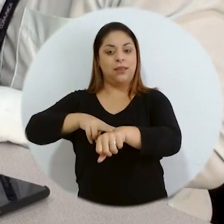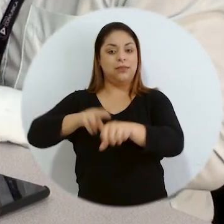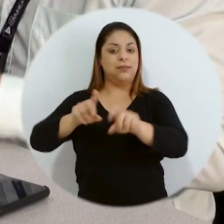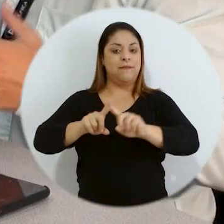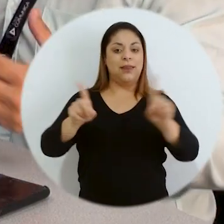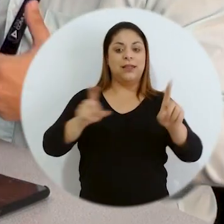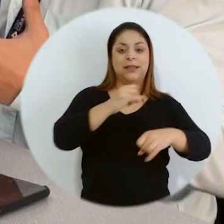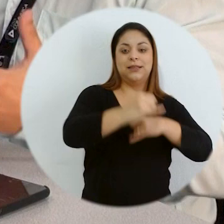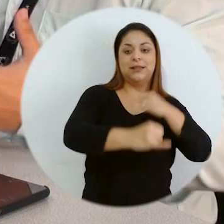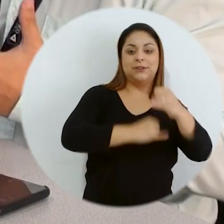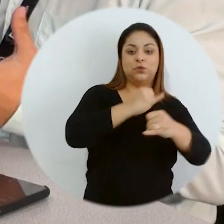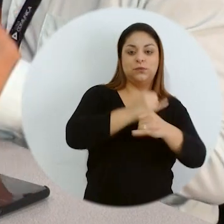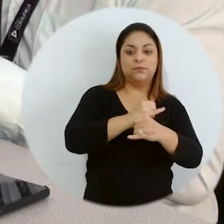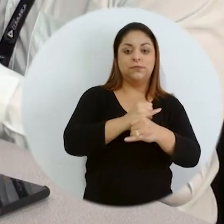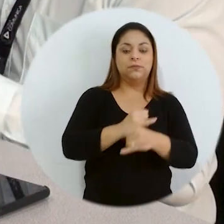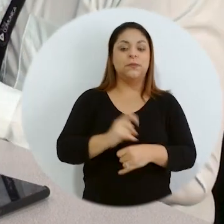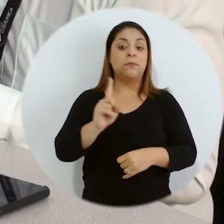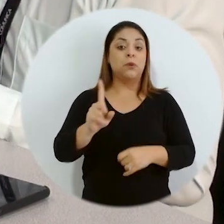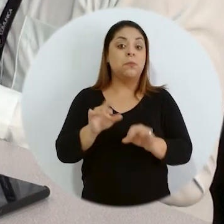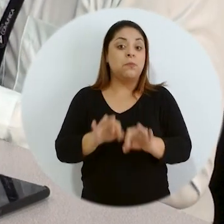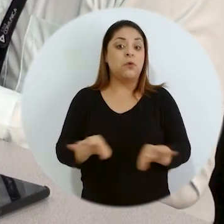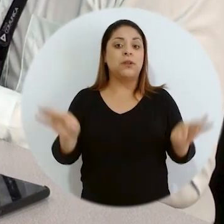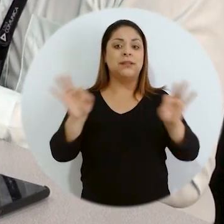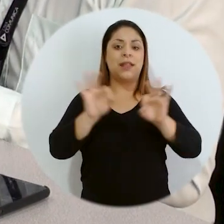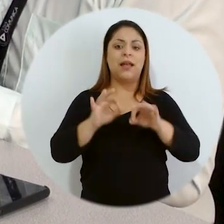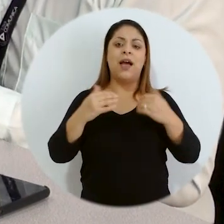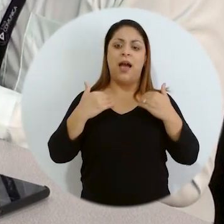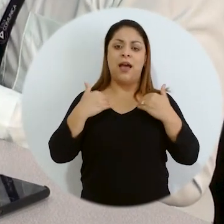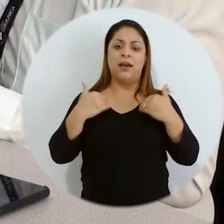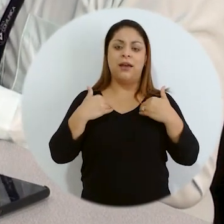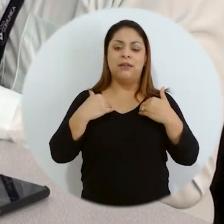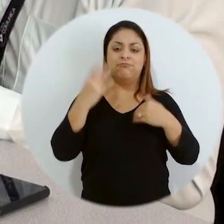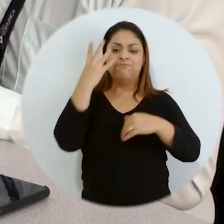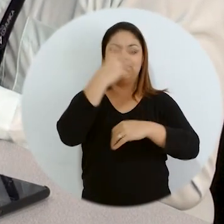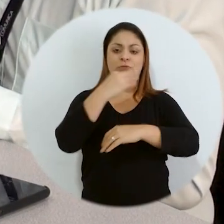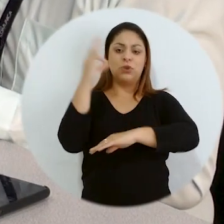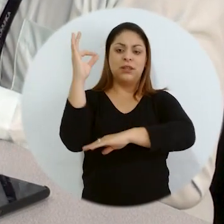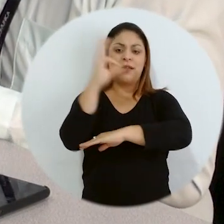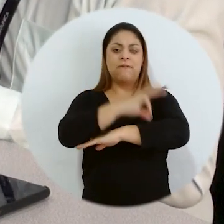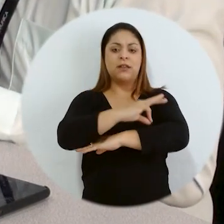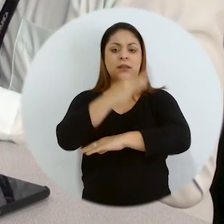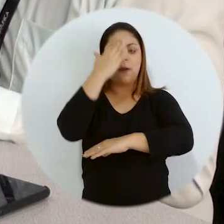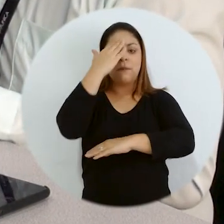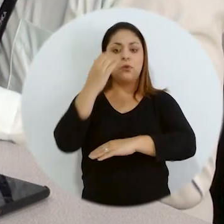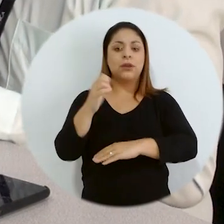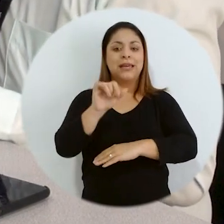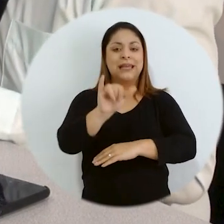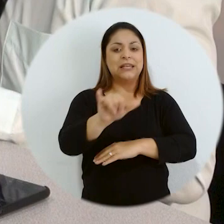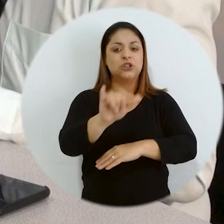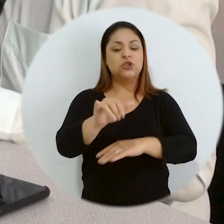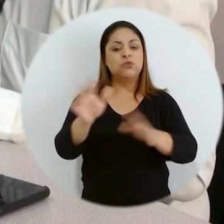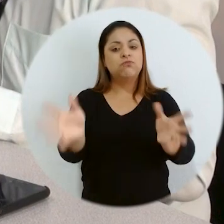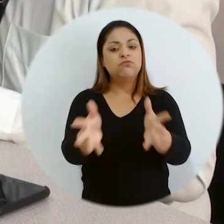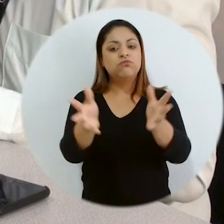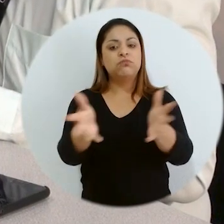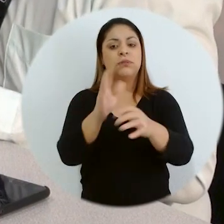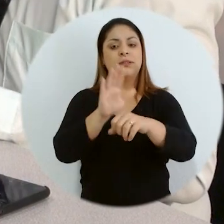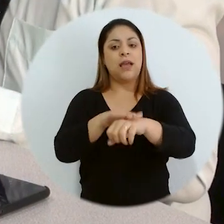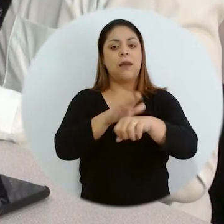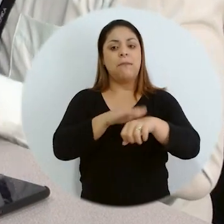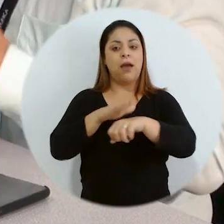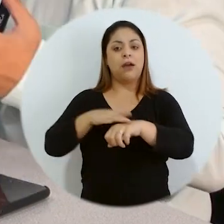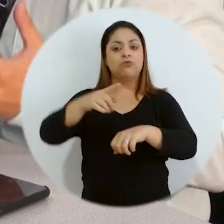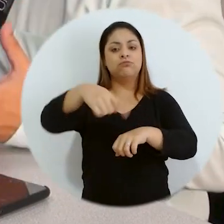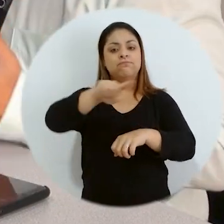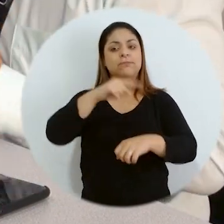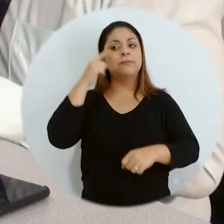Internacional. Pero lo importante, como siempre, es generar este tipo de fechas. Tiene la característica de que llaman a la sensibilización,